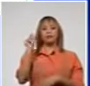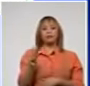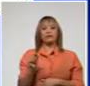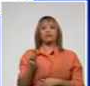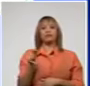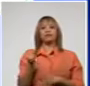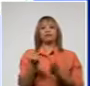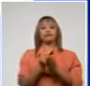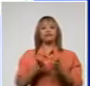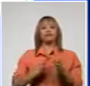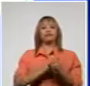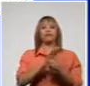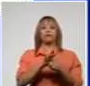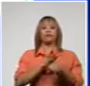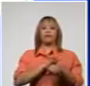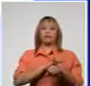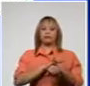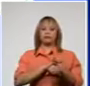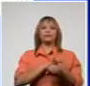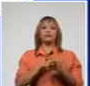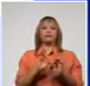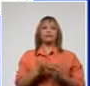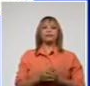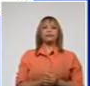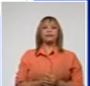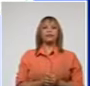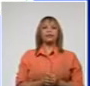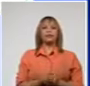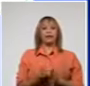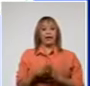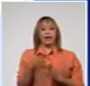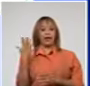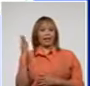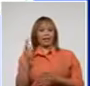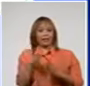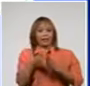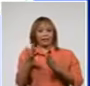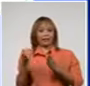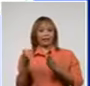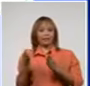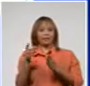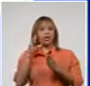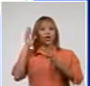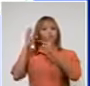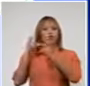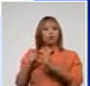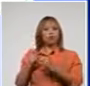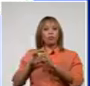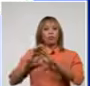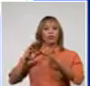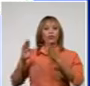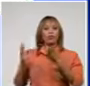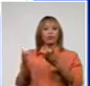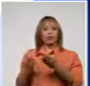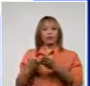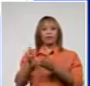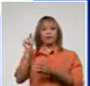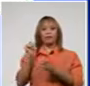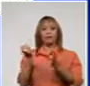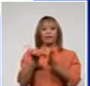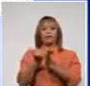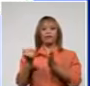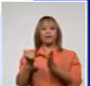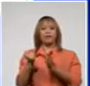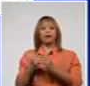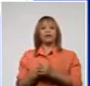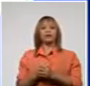la enfermedad. Y a la derecha, el número total de casos confirmados, el número